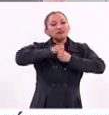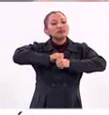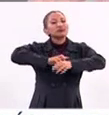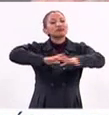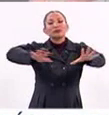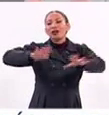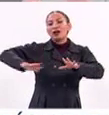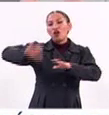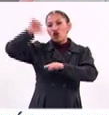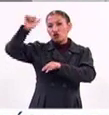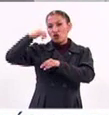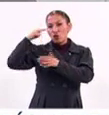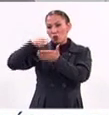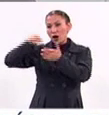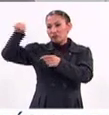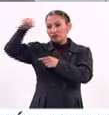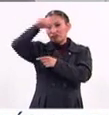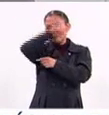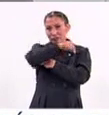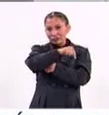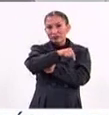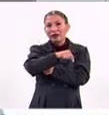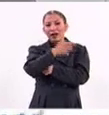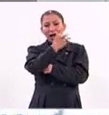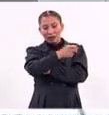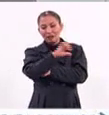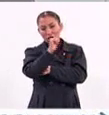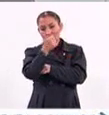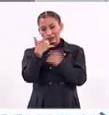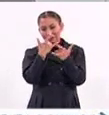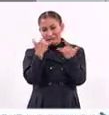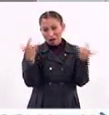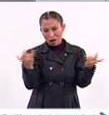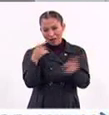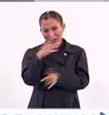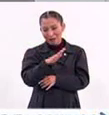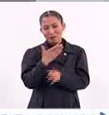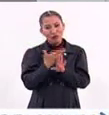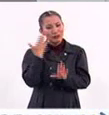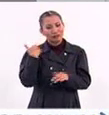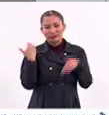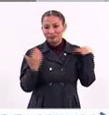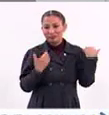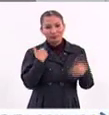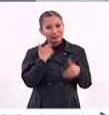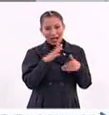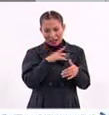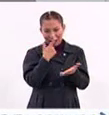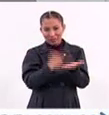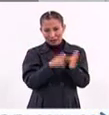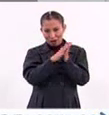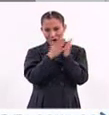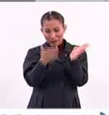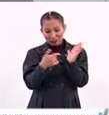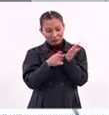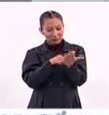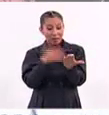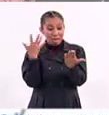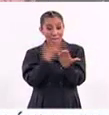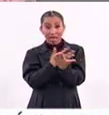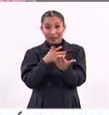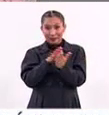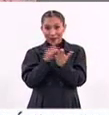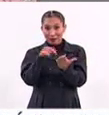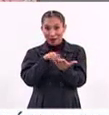difundirlo en otros reinos. Y ese es otro de los cuentos muy divertidos y muy reveladores de este